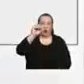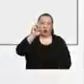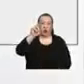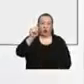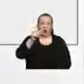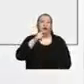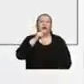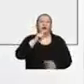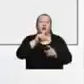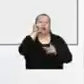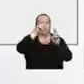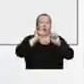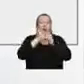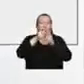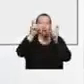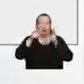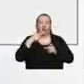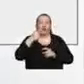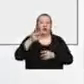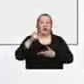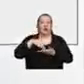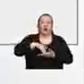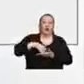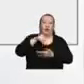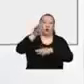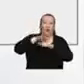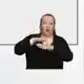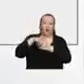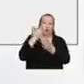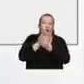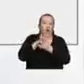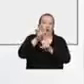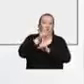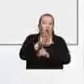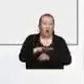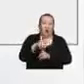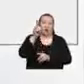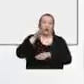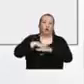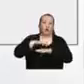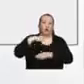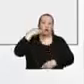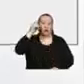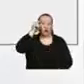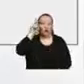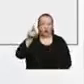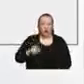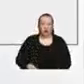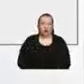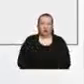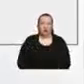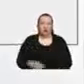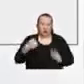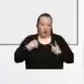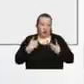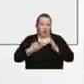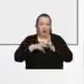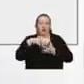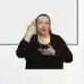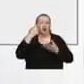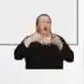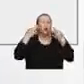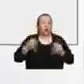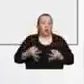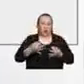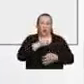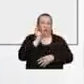desestabilizadores la mayor aberración a que no sean legisladores por cumplir un mandato de la asamblea a cualquier cosa se puede por no